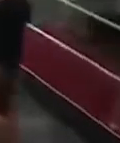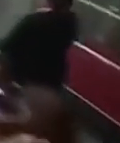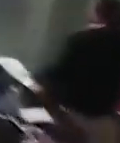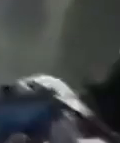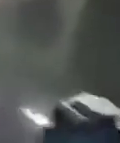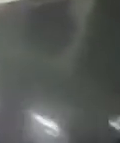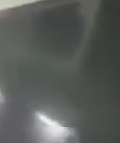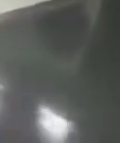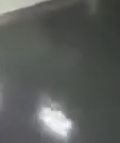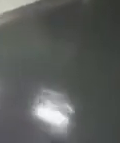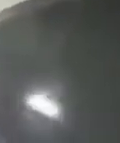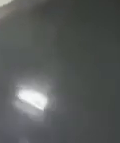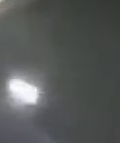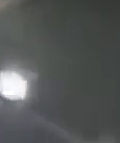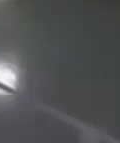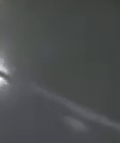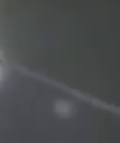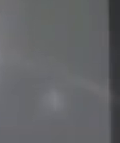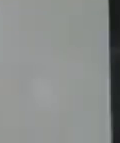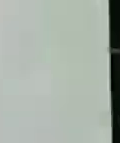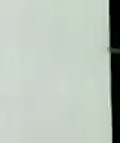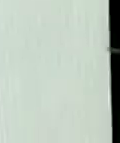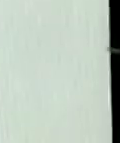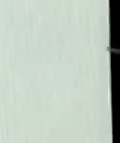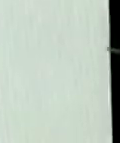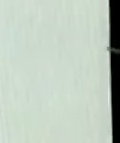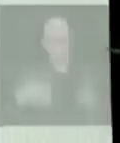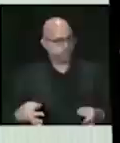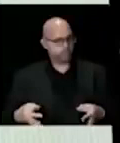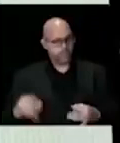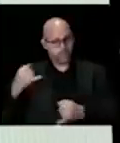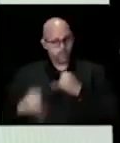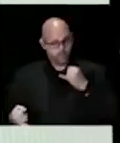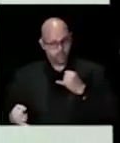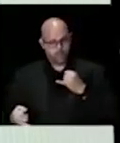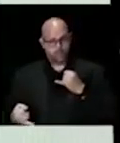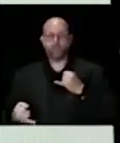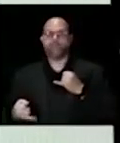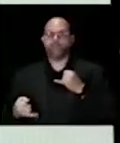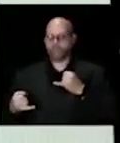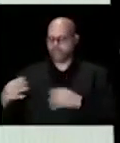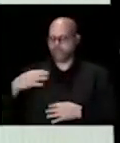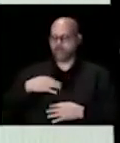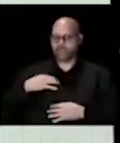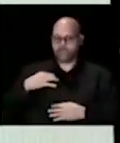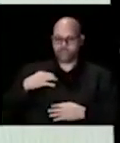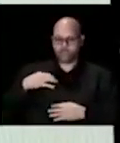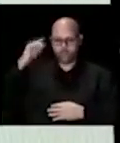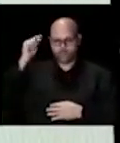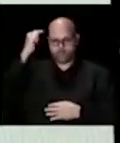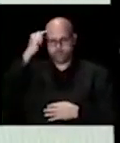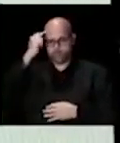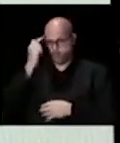Buenas noches y bienvenidos al debate decisivo, el último entre los candidatos a la gobernación del país. El país ahora mismo está